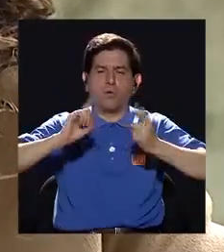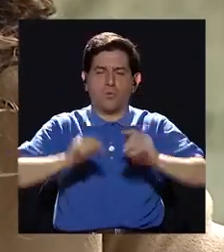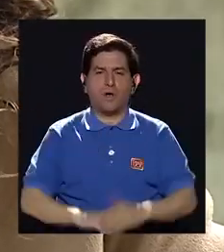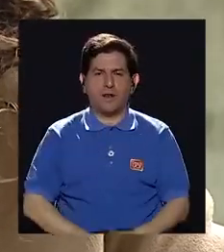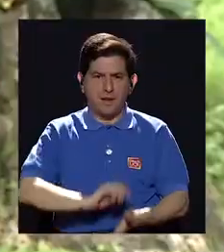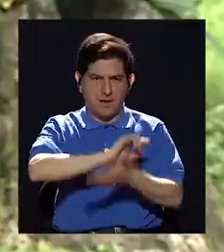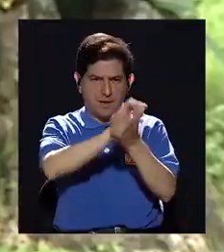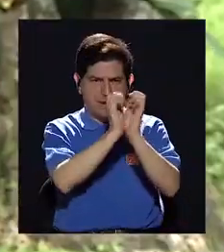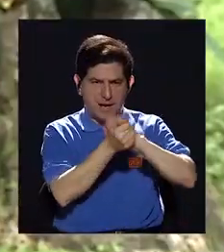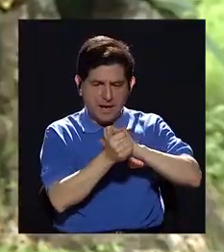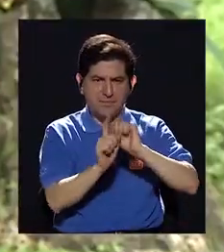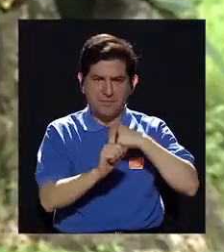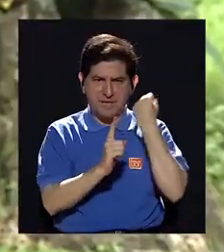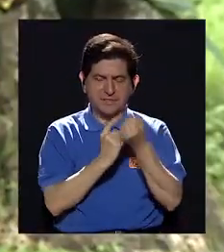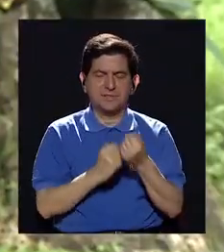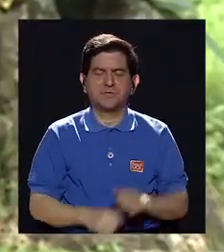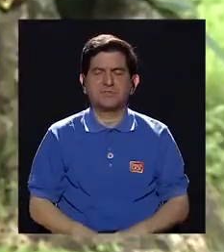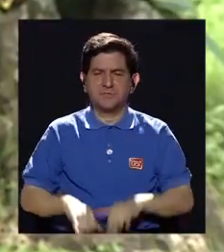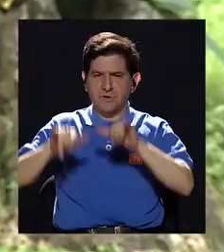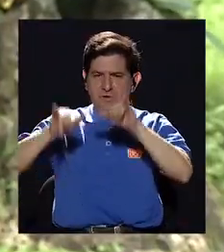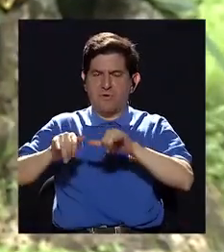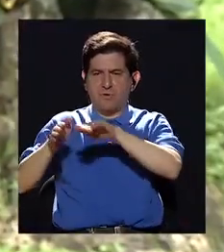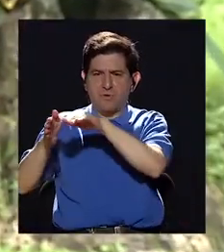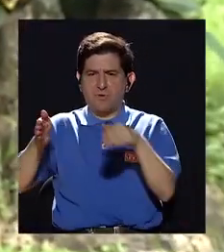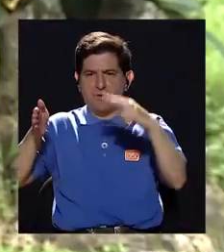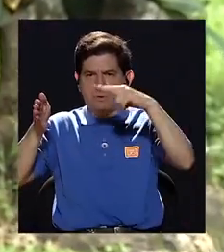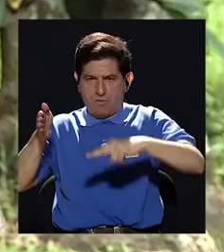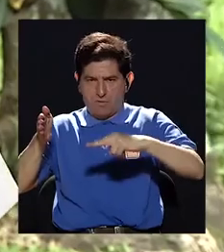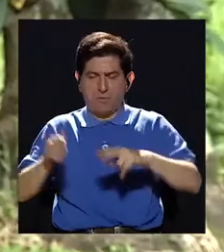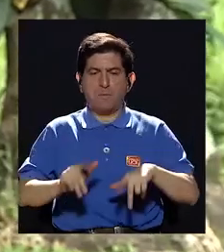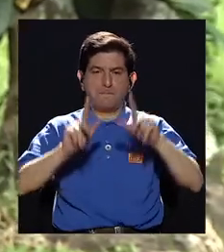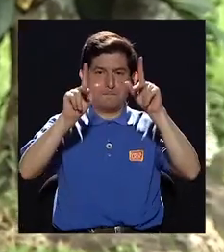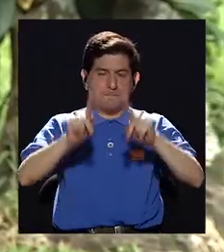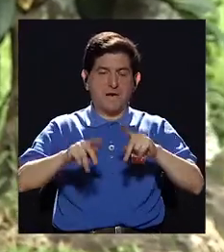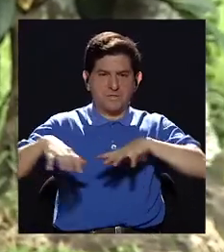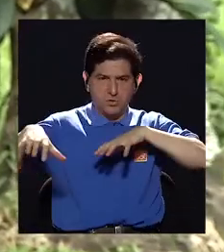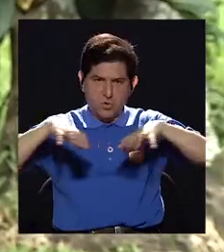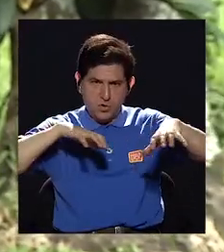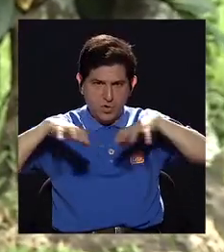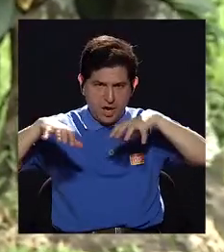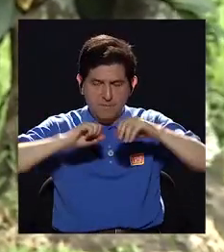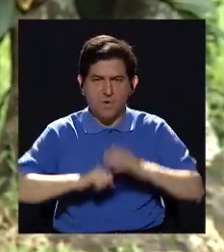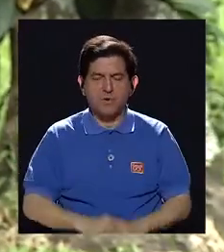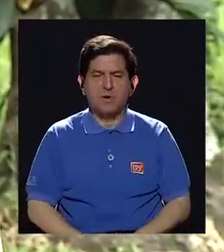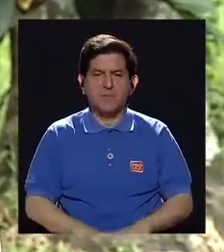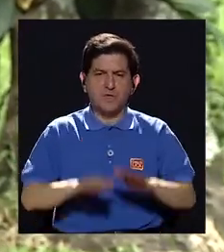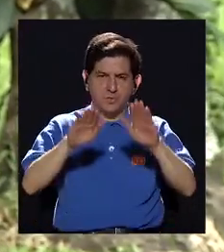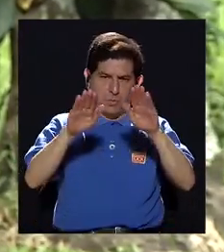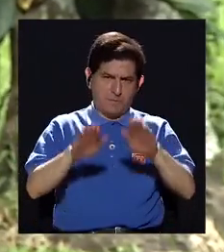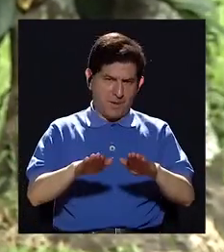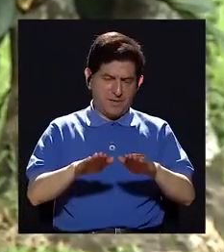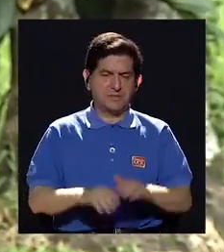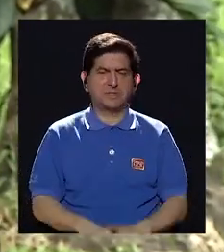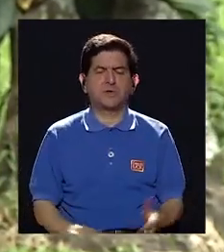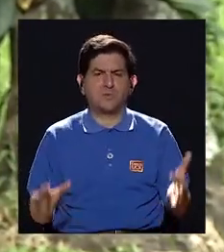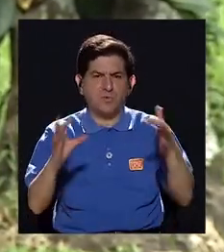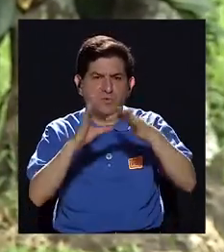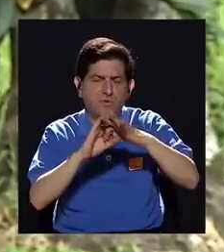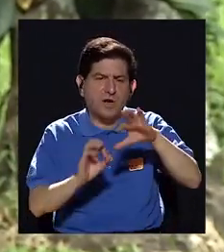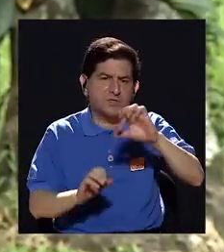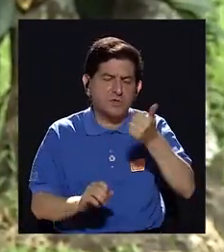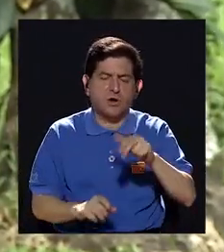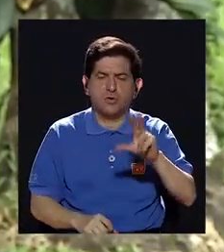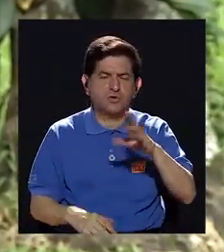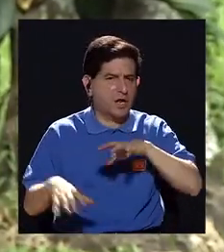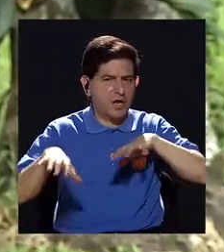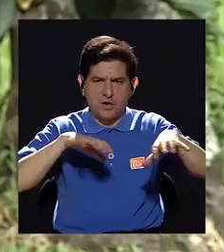¿Cambia el pronóstico de una persona encamada si se le hace movimientos pasivos con respecto a